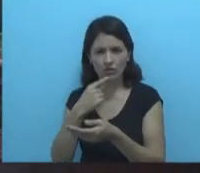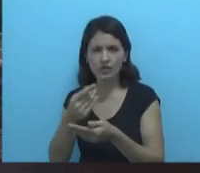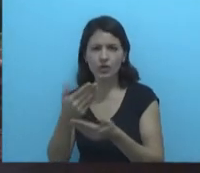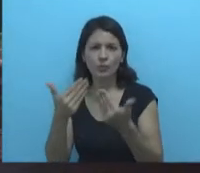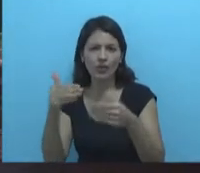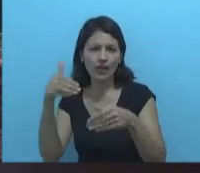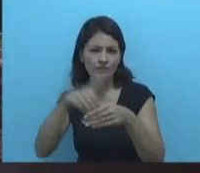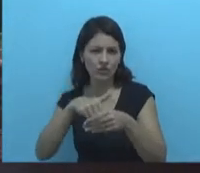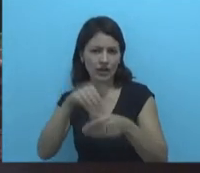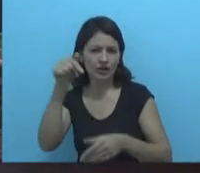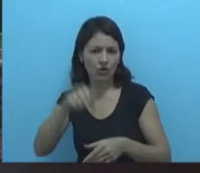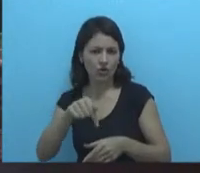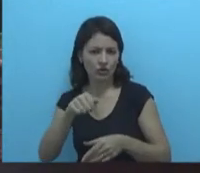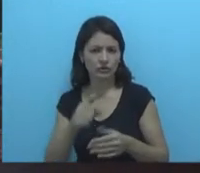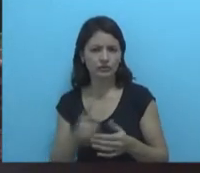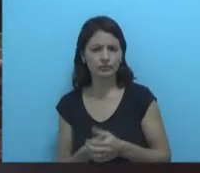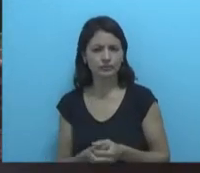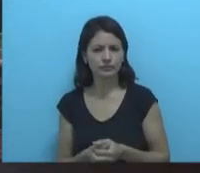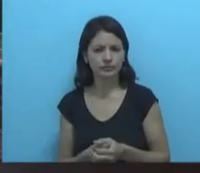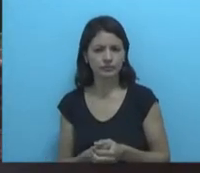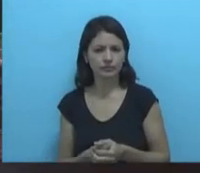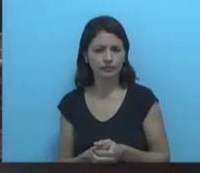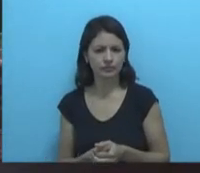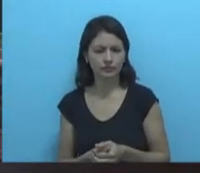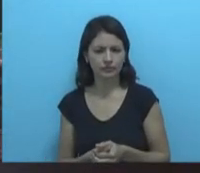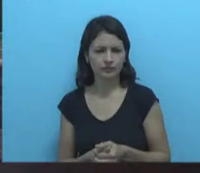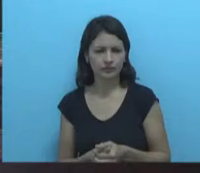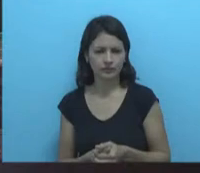Y estamos hablando, a ver.